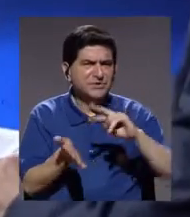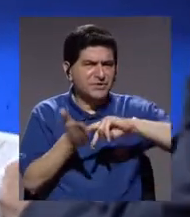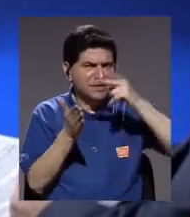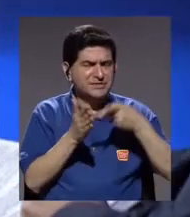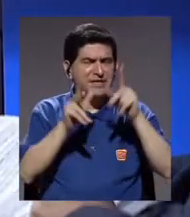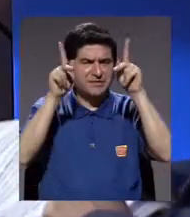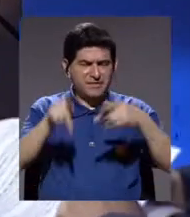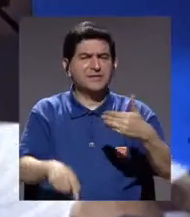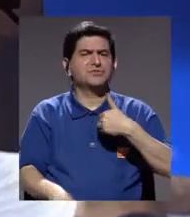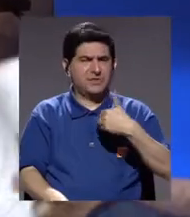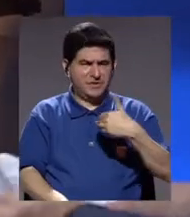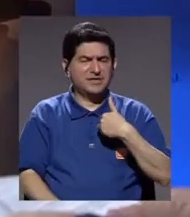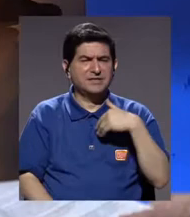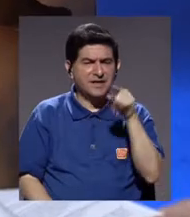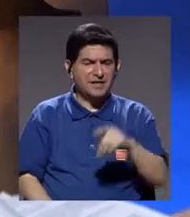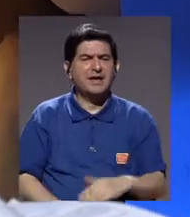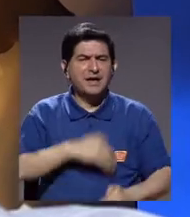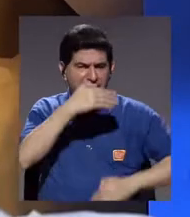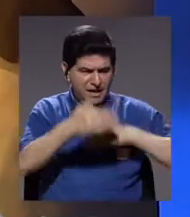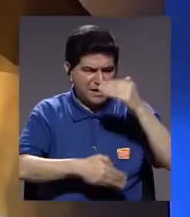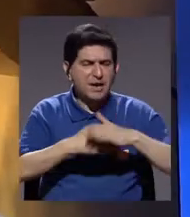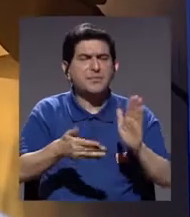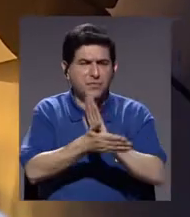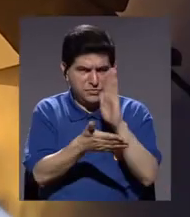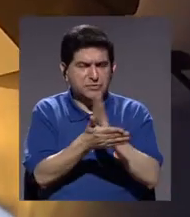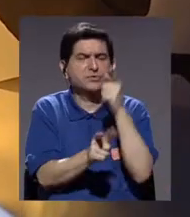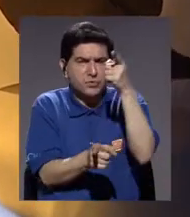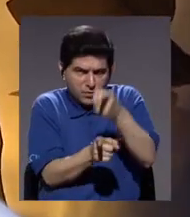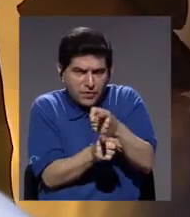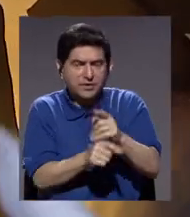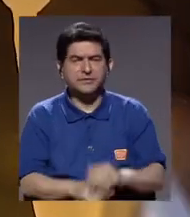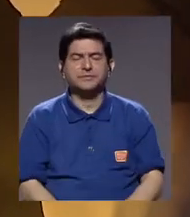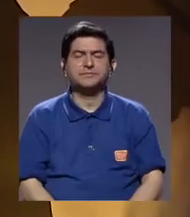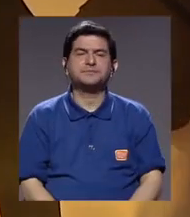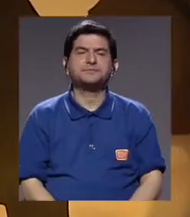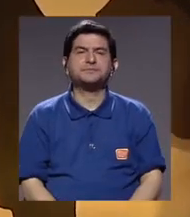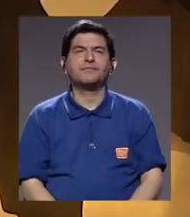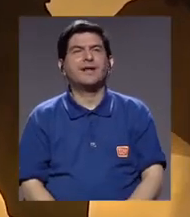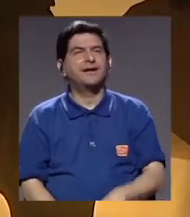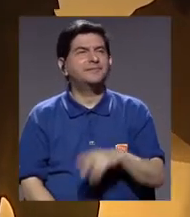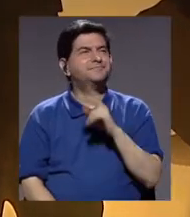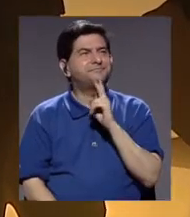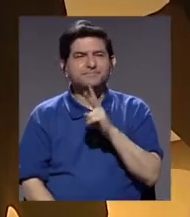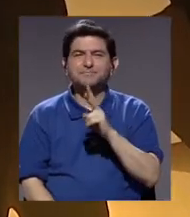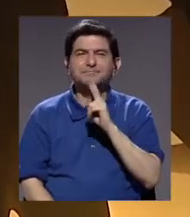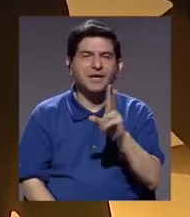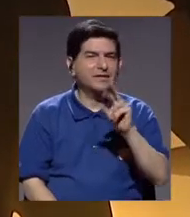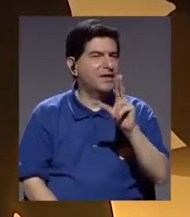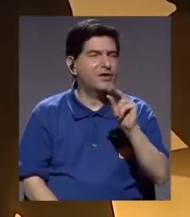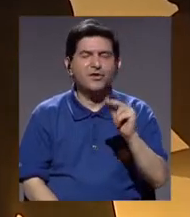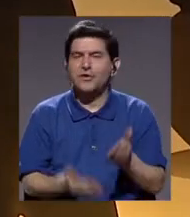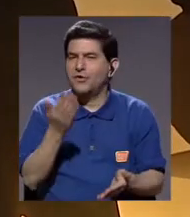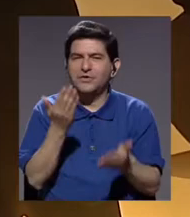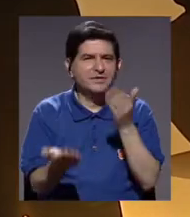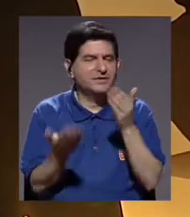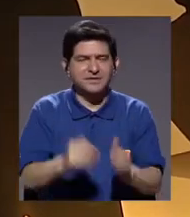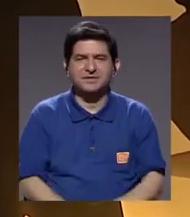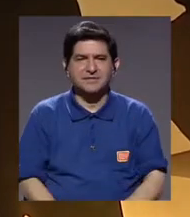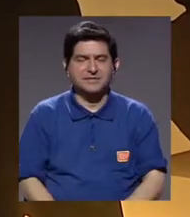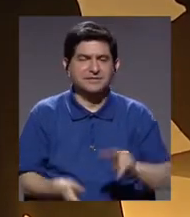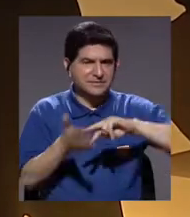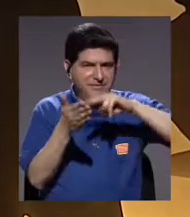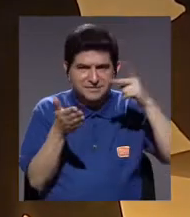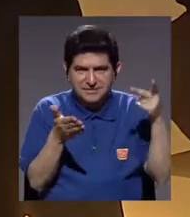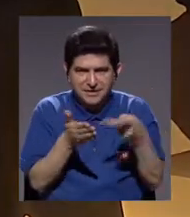obviamente, personas que tienen ese todo ese proceso de papelaje, supongo, ¿verdad? Bueno, es que en realidad no tanto, porque justamente